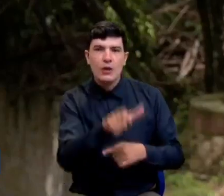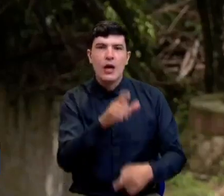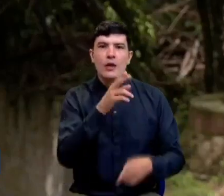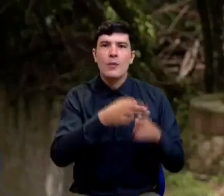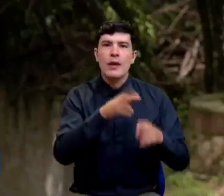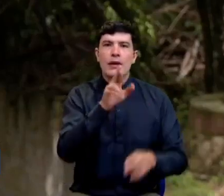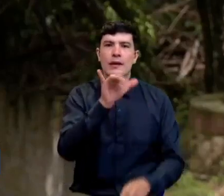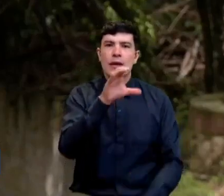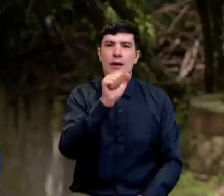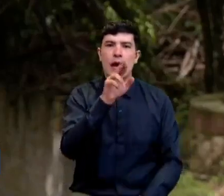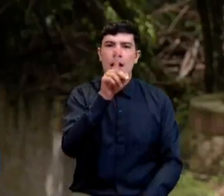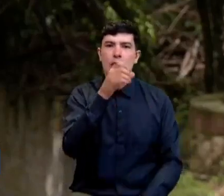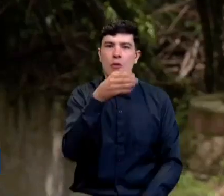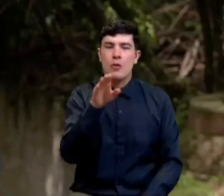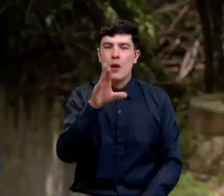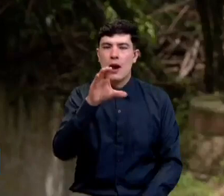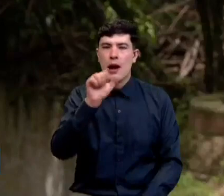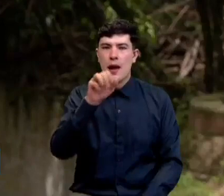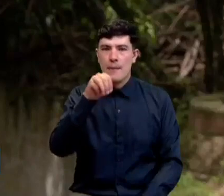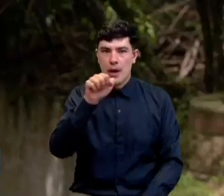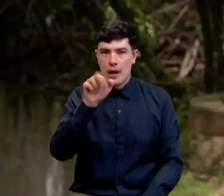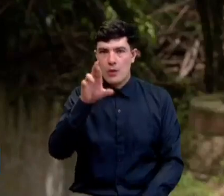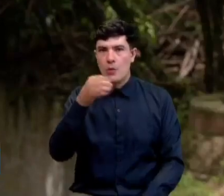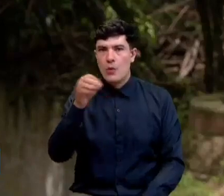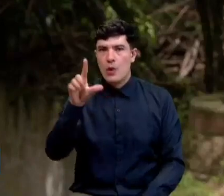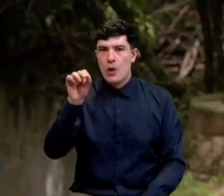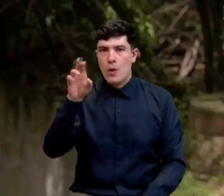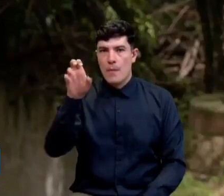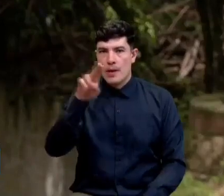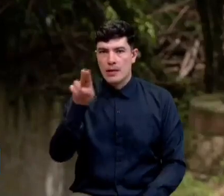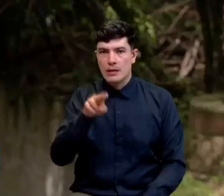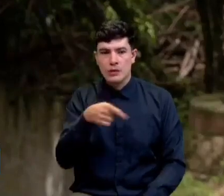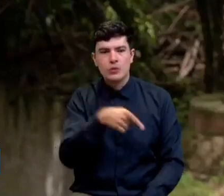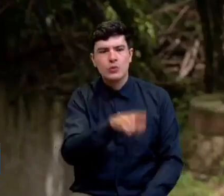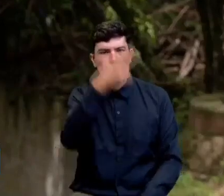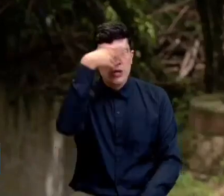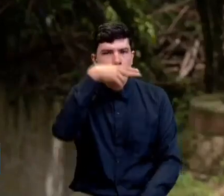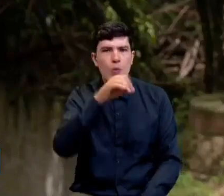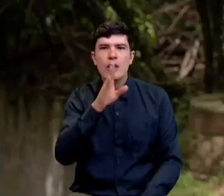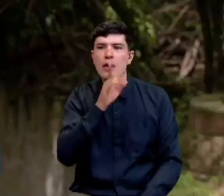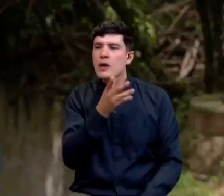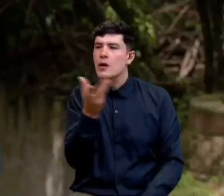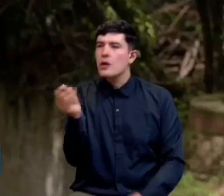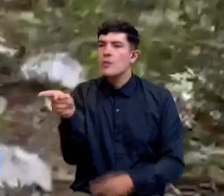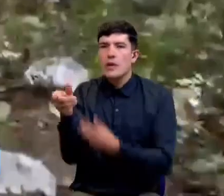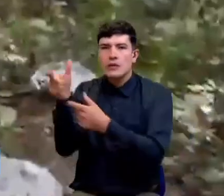Andrés Camaro López, el hijo de un exconcejal de la ciudad de Cúcuta.